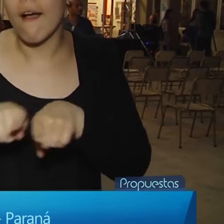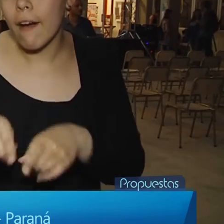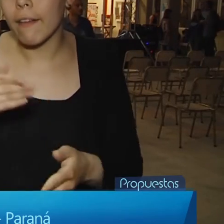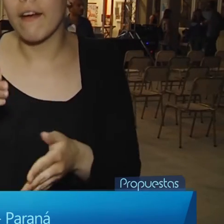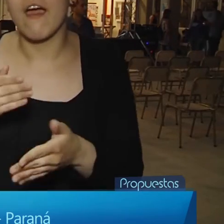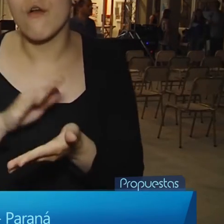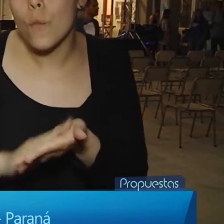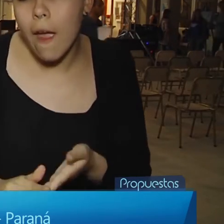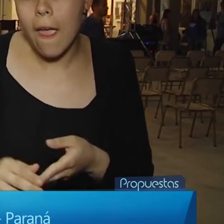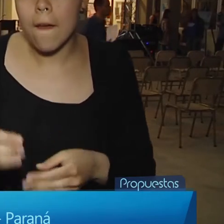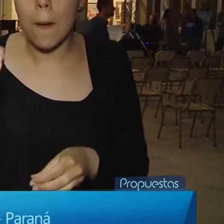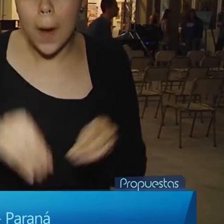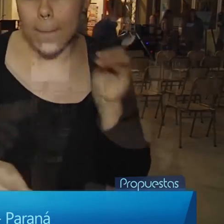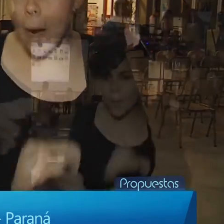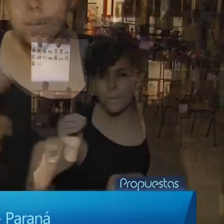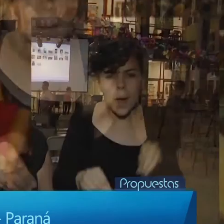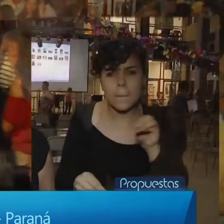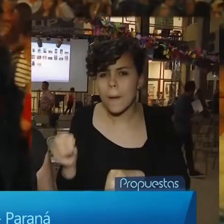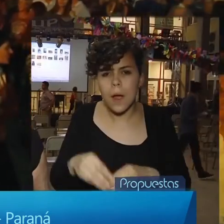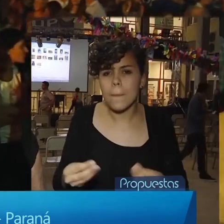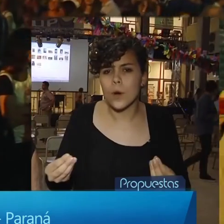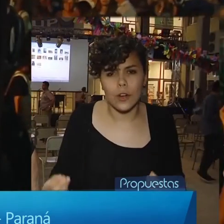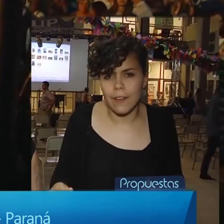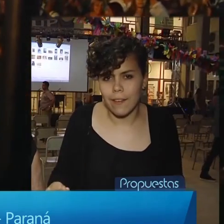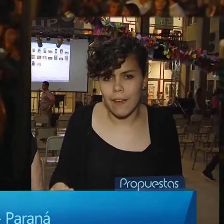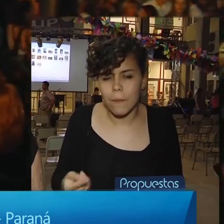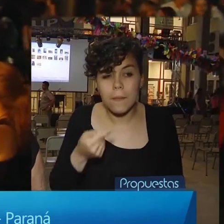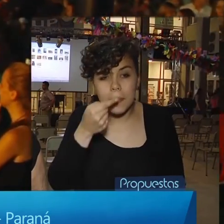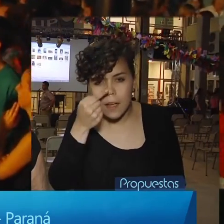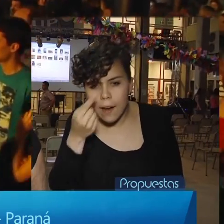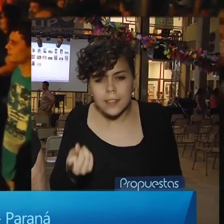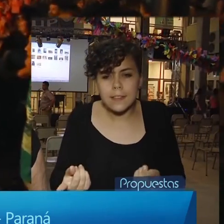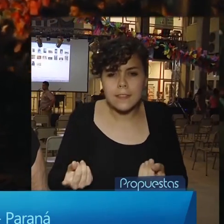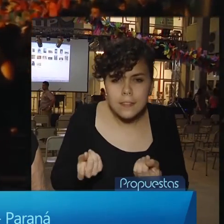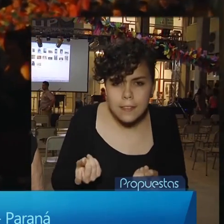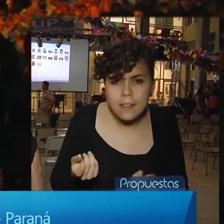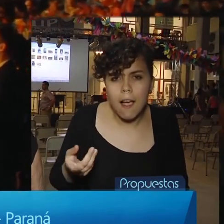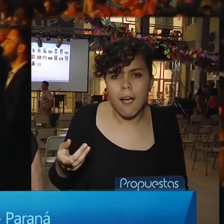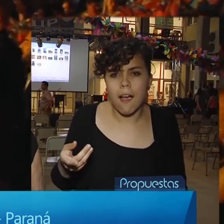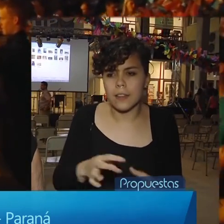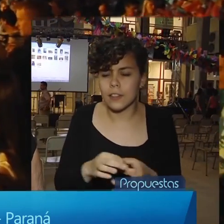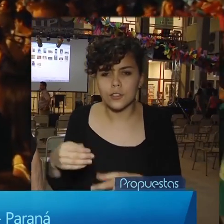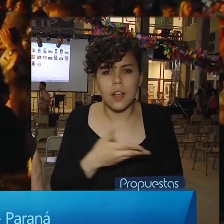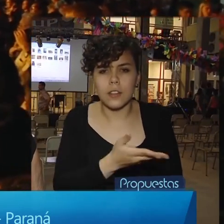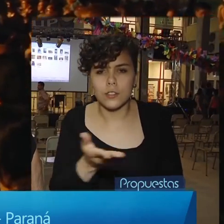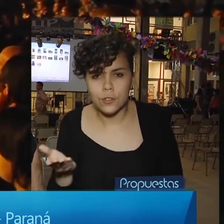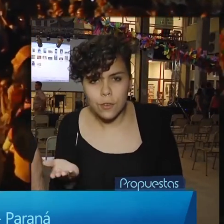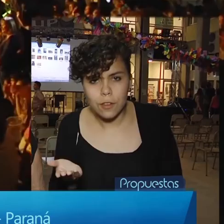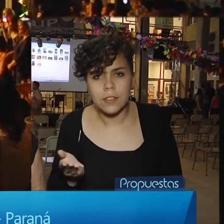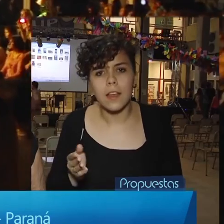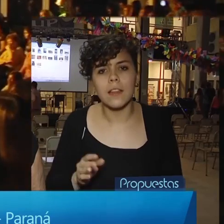con nuevas carreras que se fueron abriendo, respondiendo también a determinados